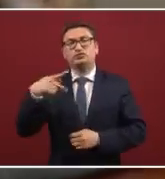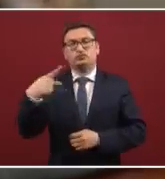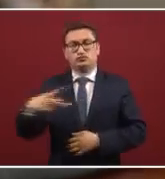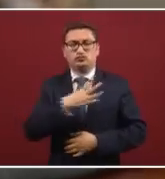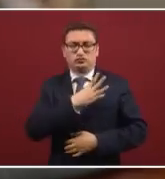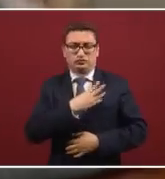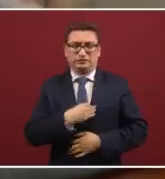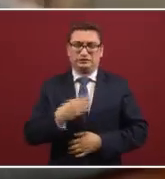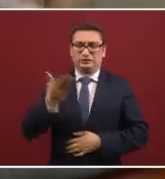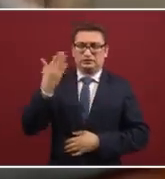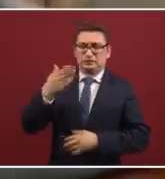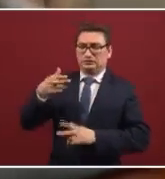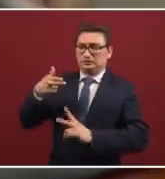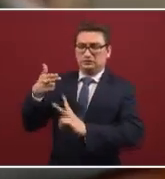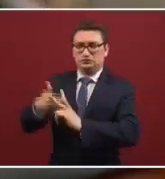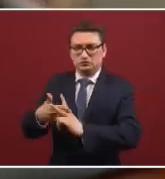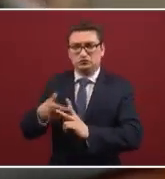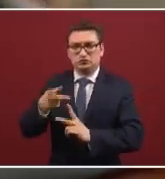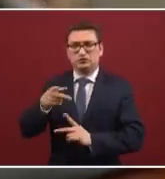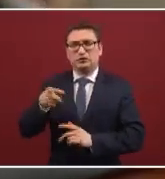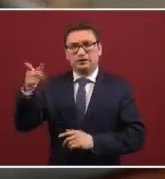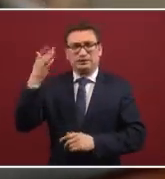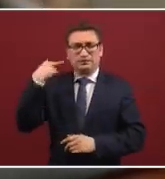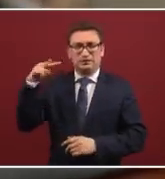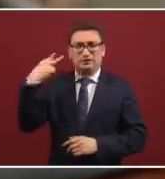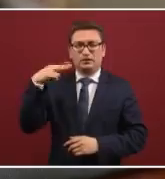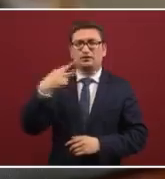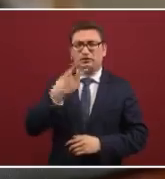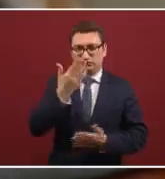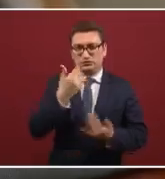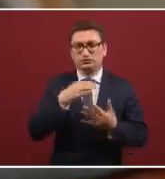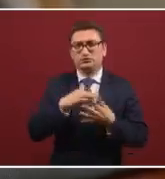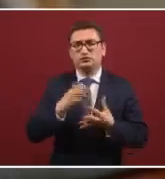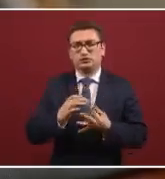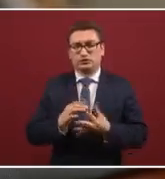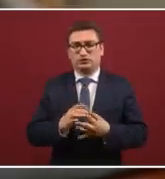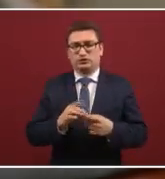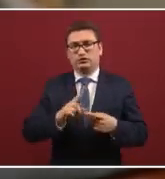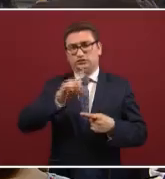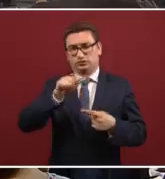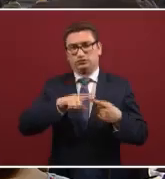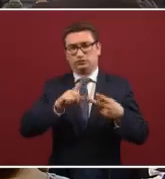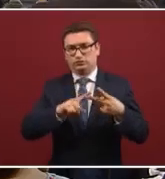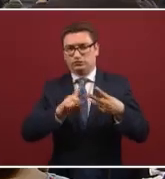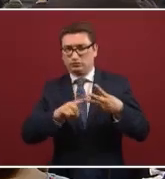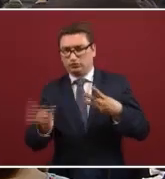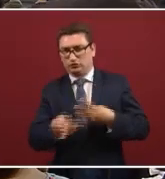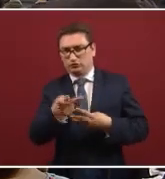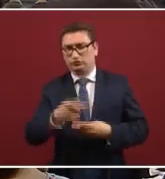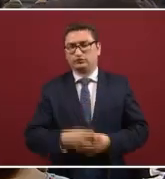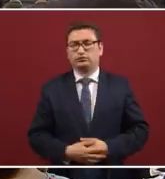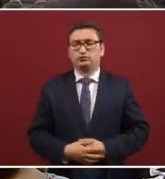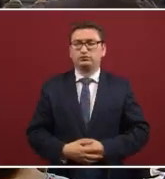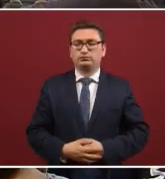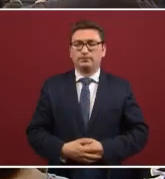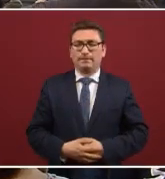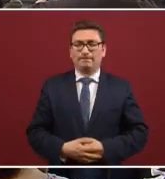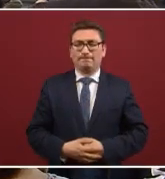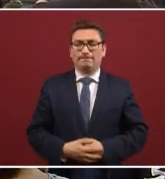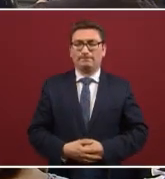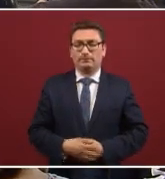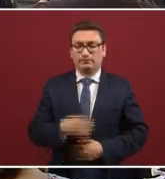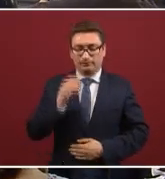que fue asesinada en Veracruz. ¿Qué nos puede decir sobre eso? Y si me permite hacerle 2 preguntas más. Bueno, pues el